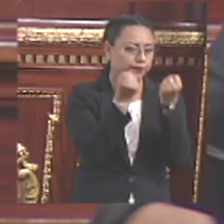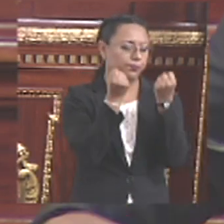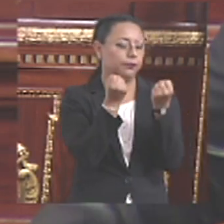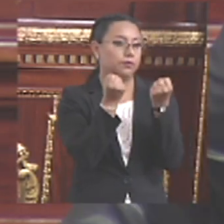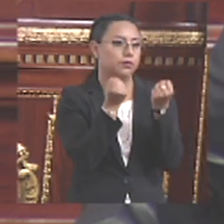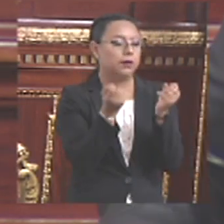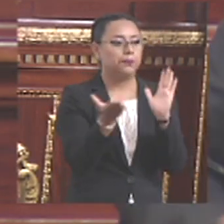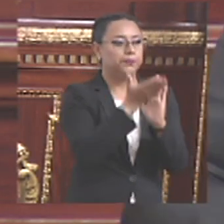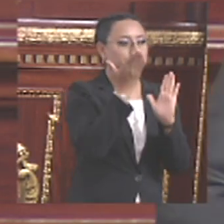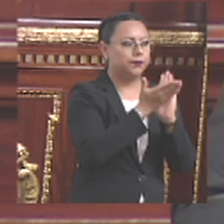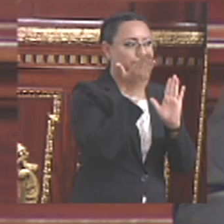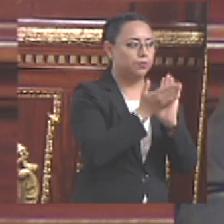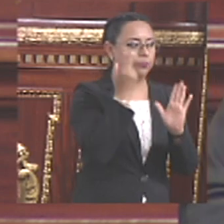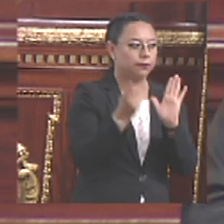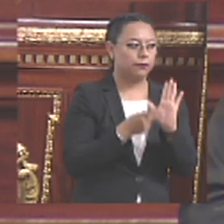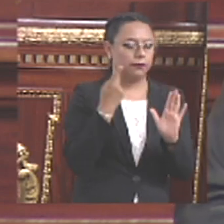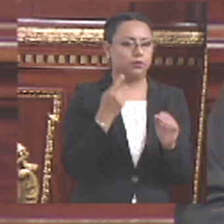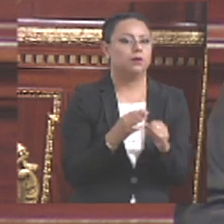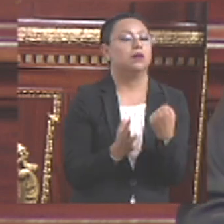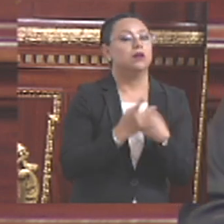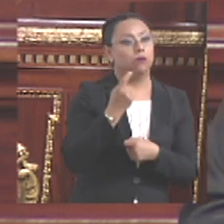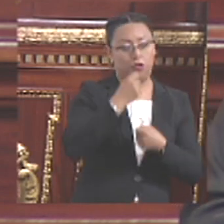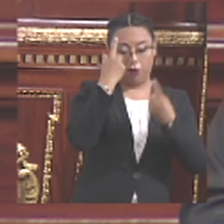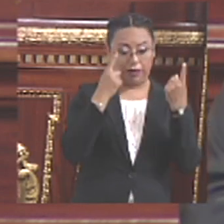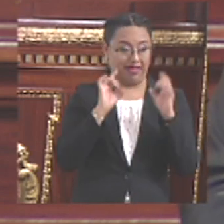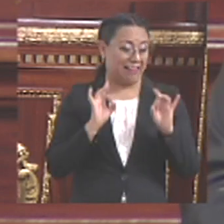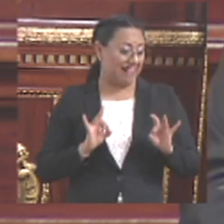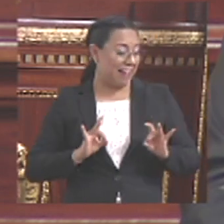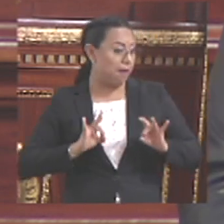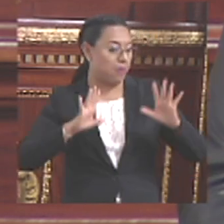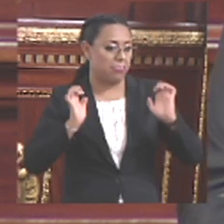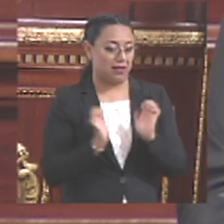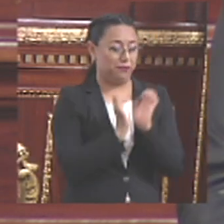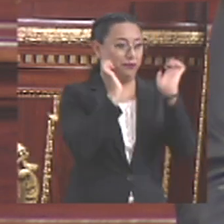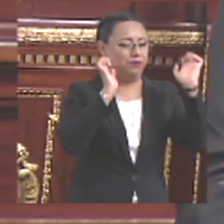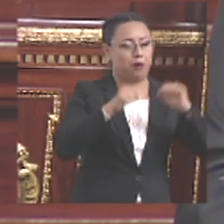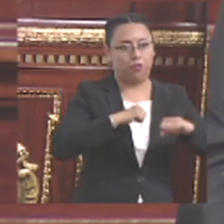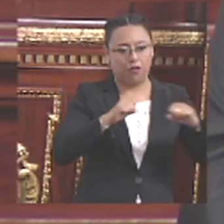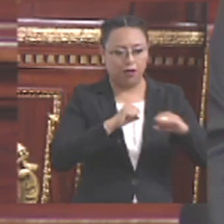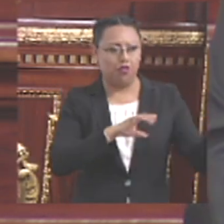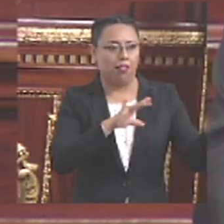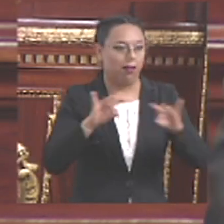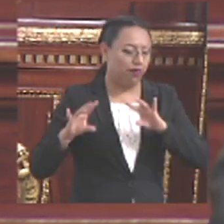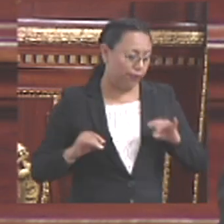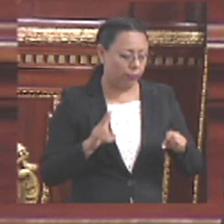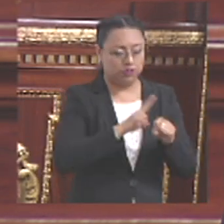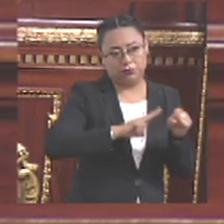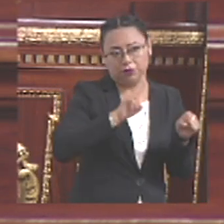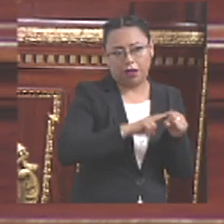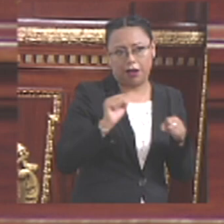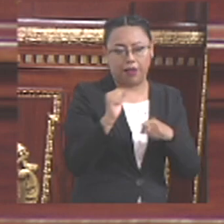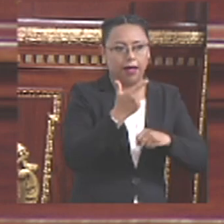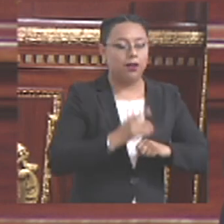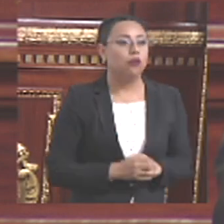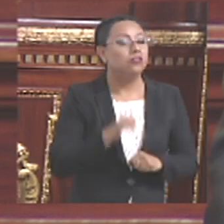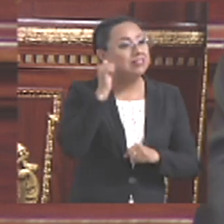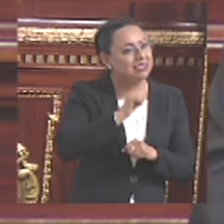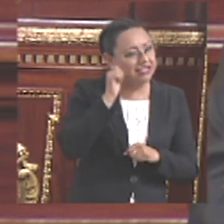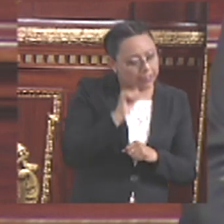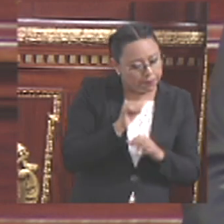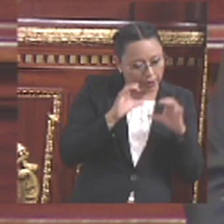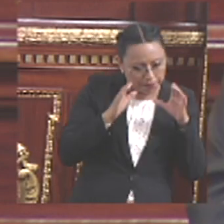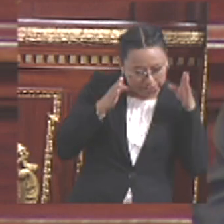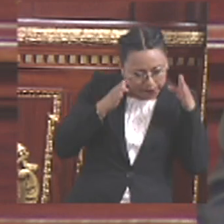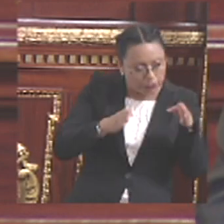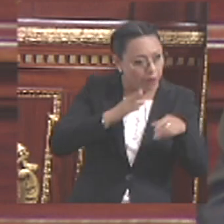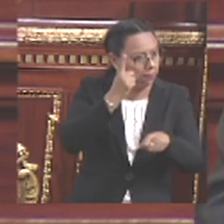y reconstrucción ante la ocurrencia de una emergencia, siniestro o desastre, privilegiando la integridad de las personas